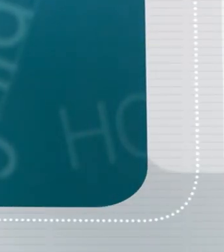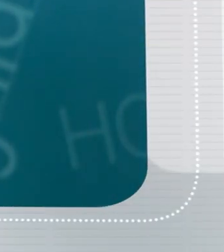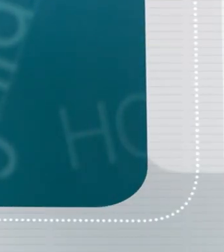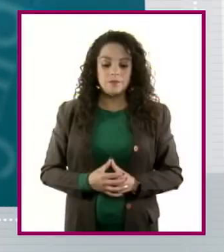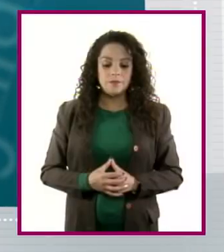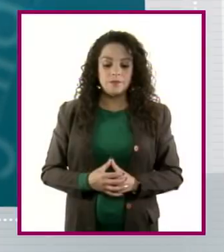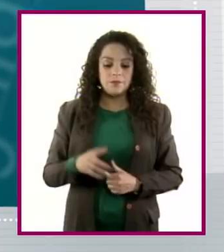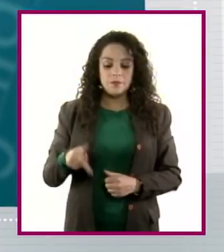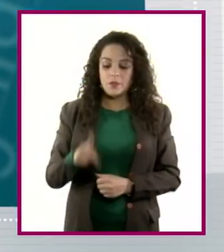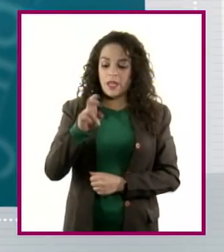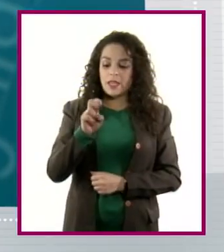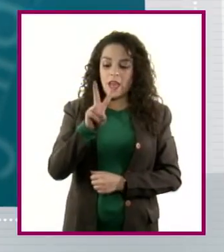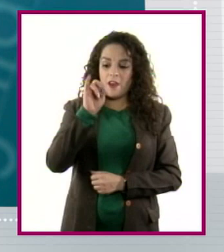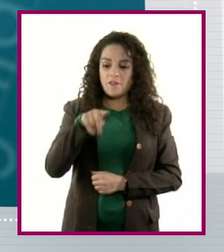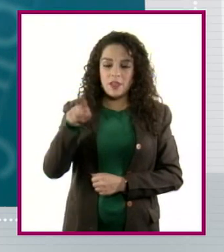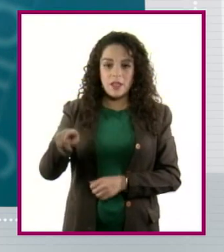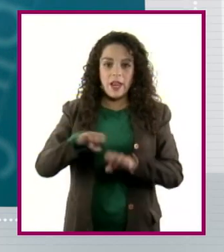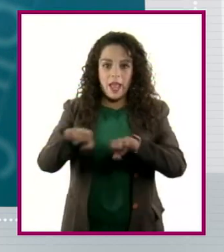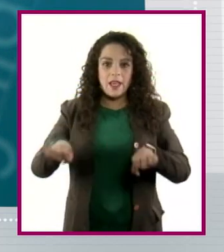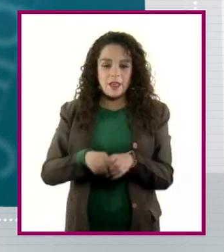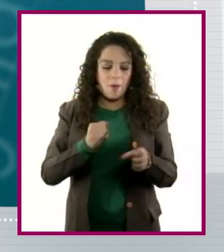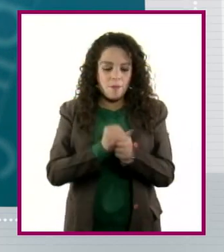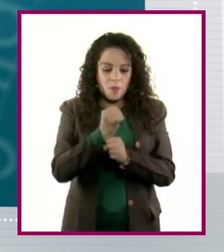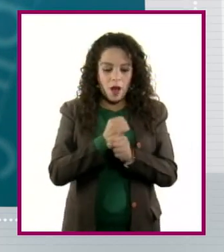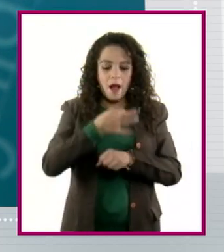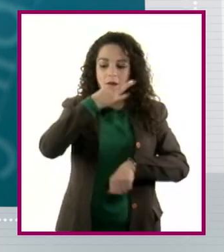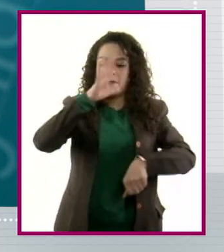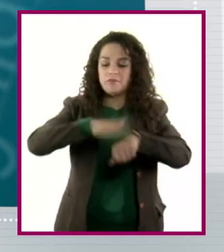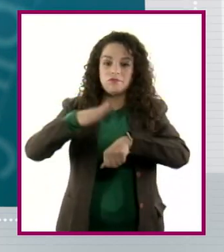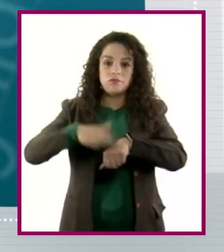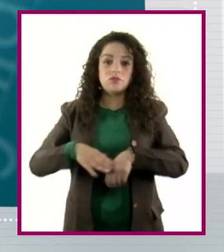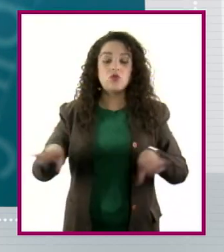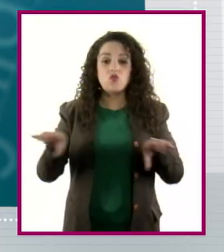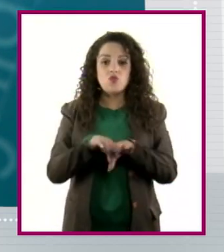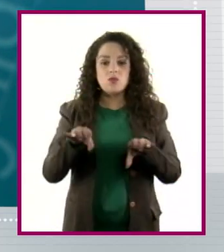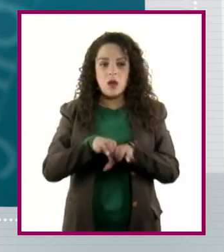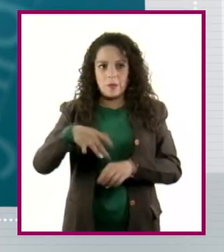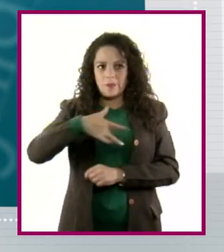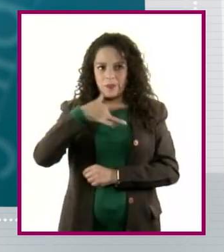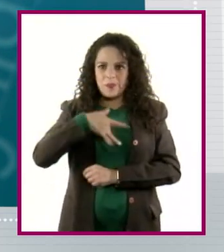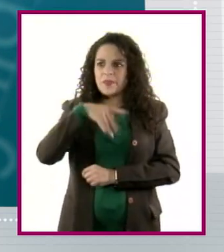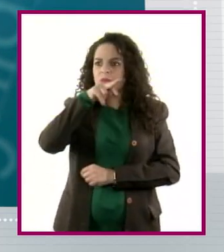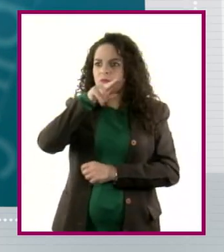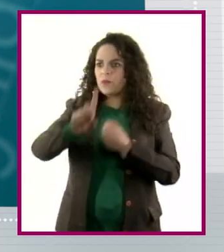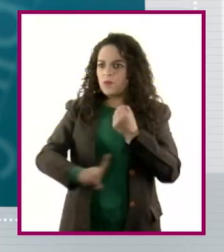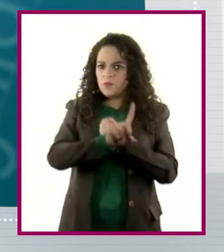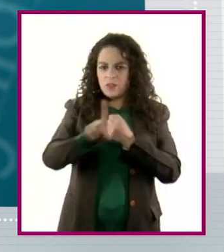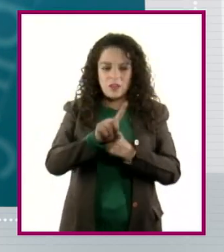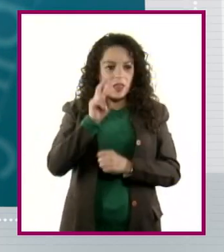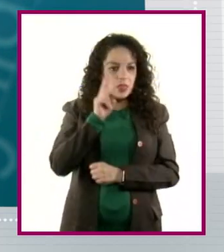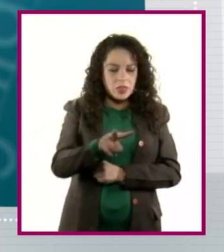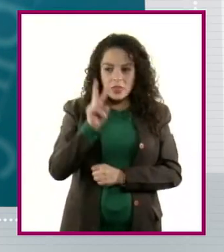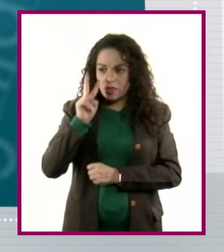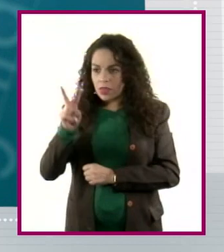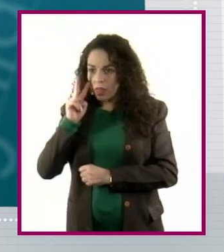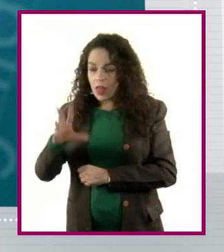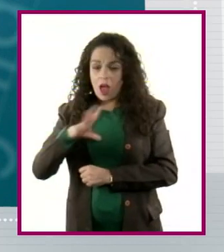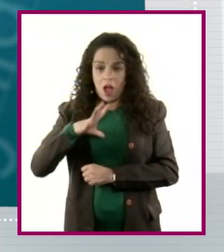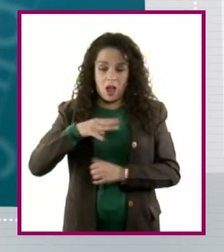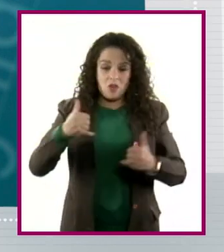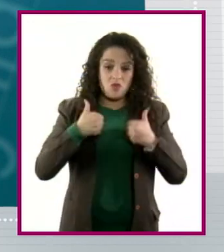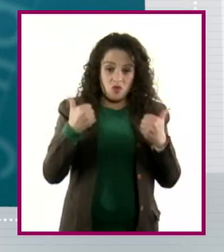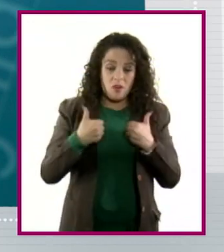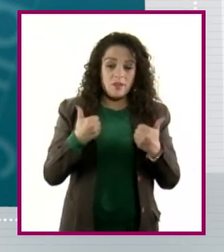Kevin, nuestro equipo de investigación nos informa que para hacer visibles las preocupaciones y problemáticas enfrentadas por jóvenes y